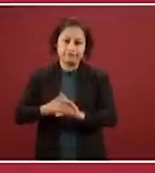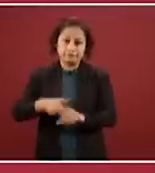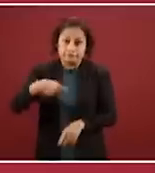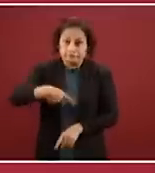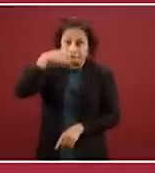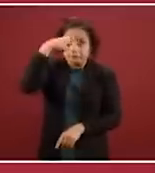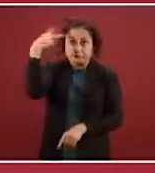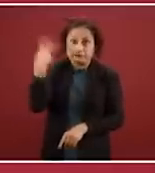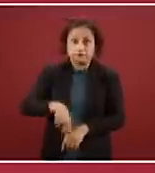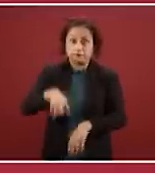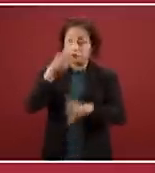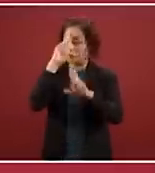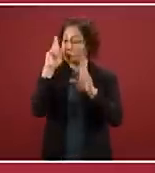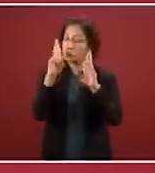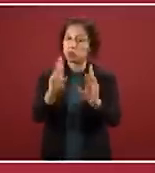sagrado.